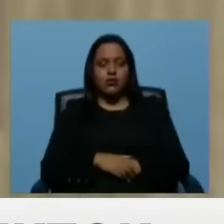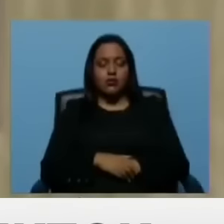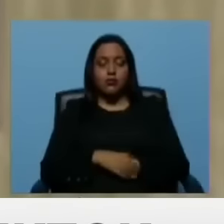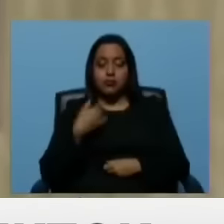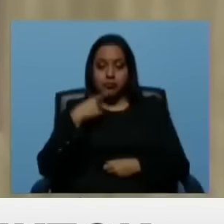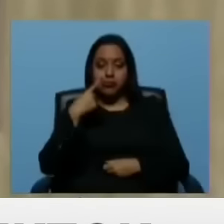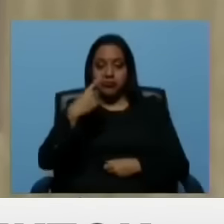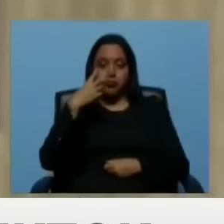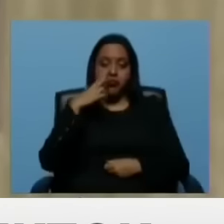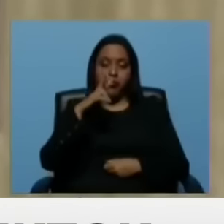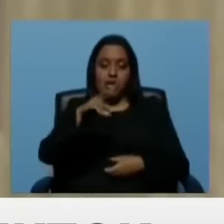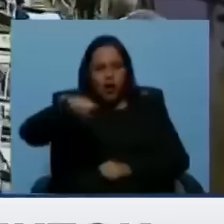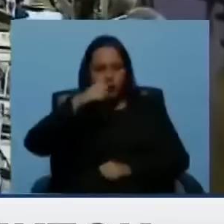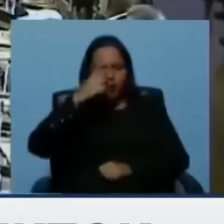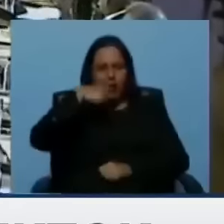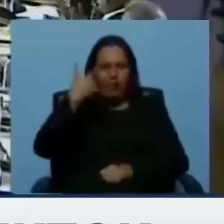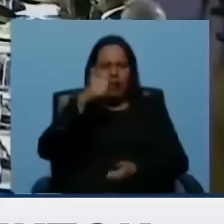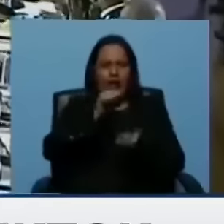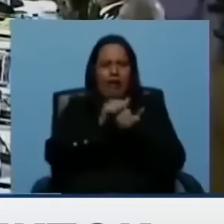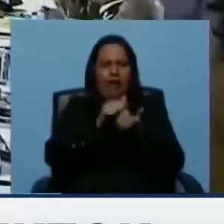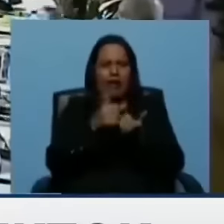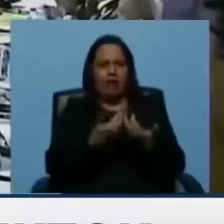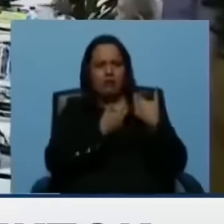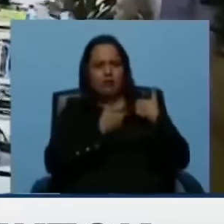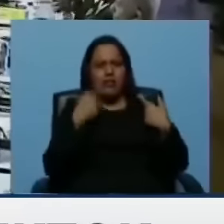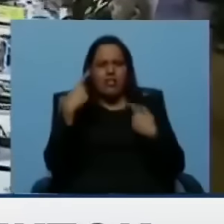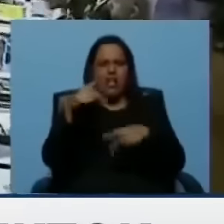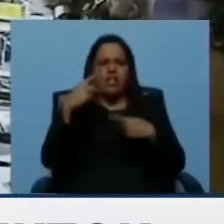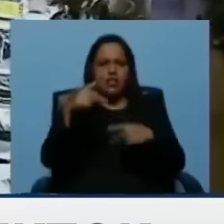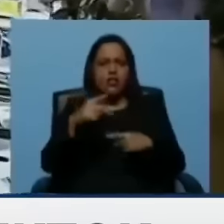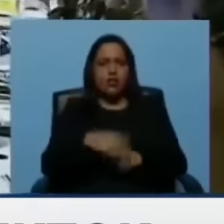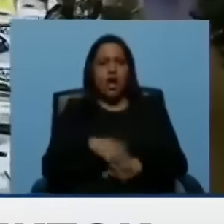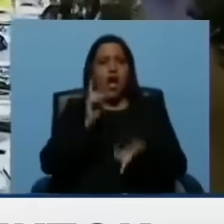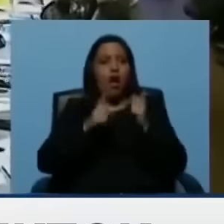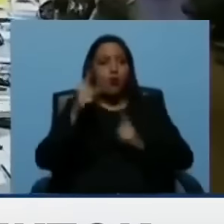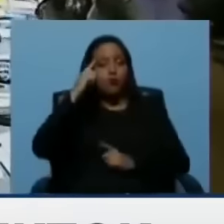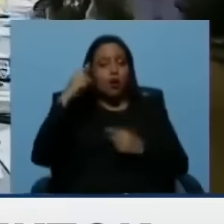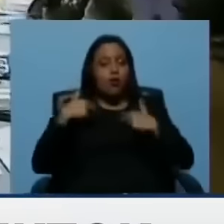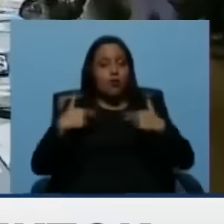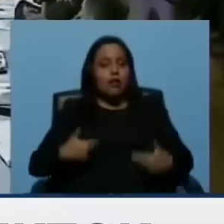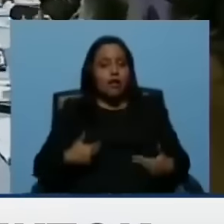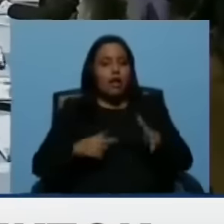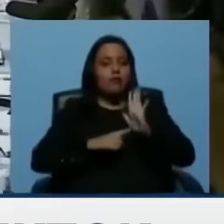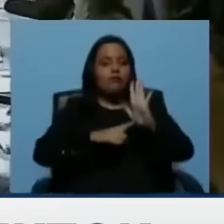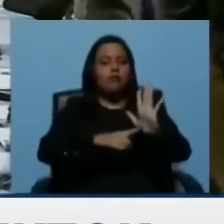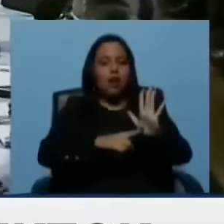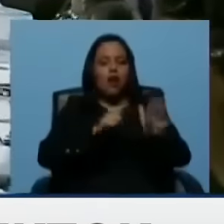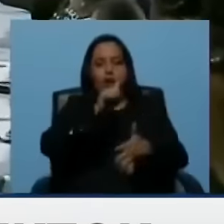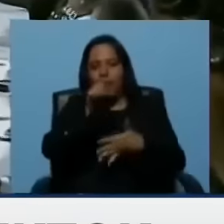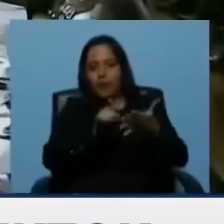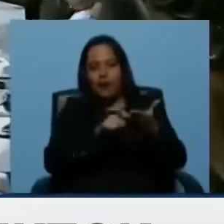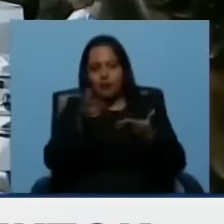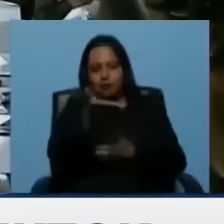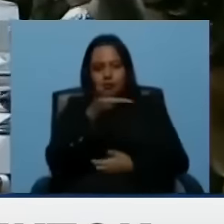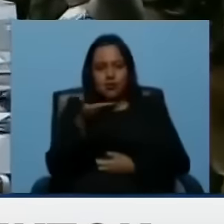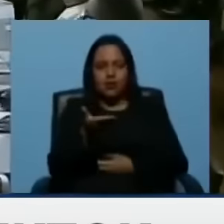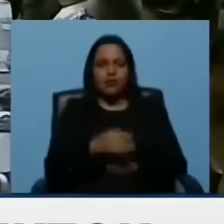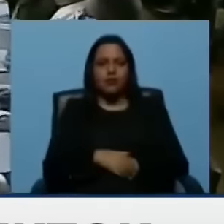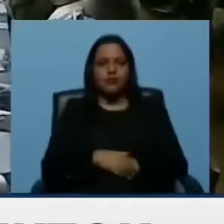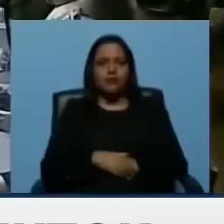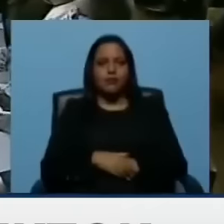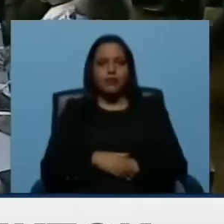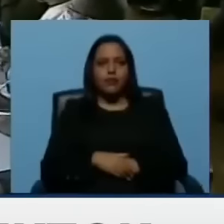Una crítica que hace Maduro y se produce también cuando el Parlamento de Venezuela va a impulsar una regulación de